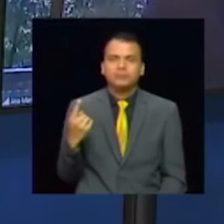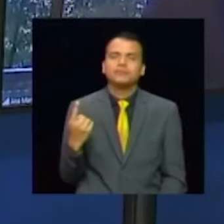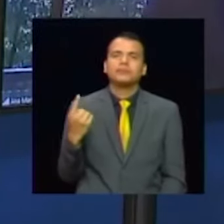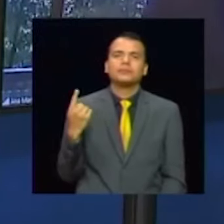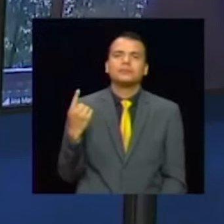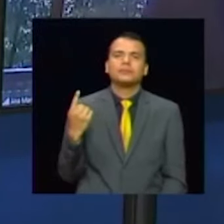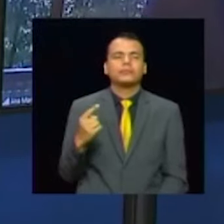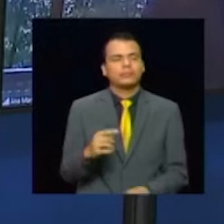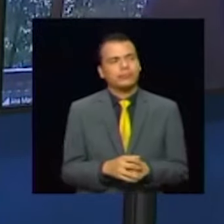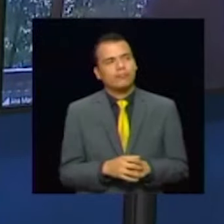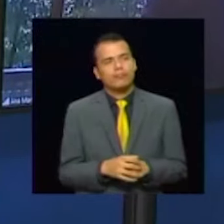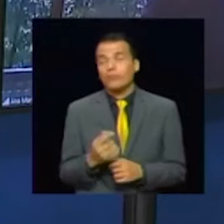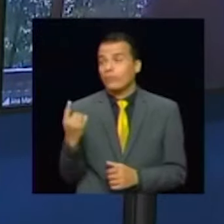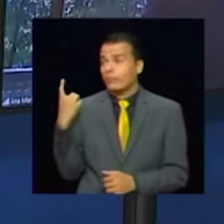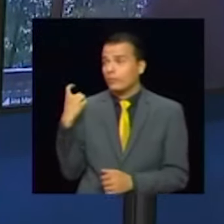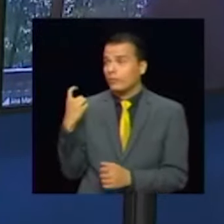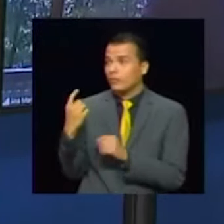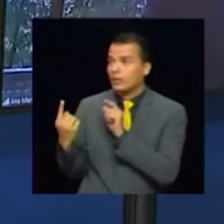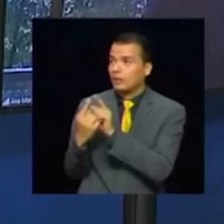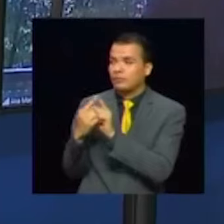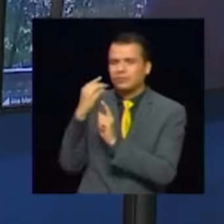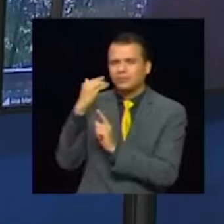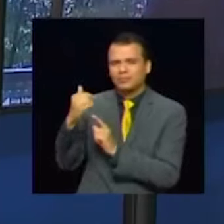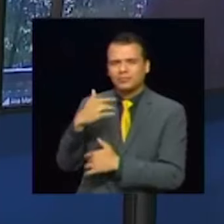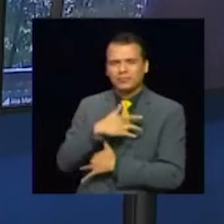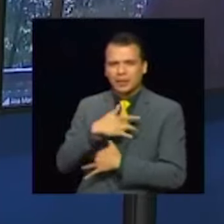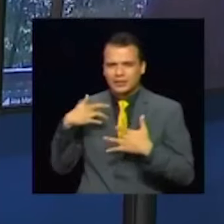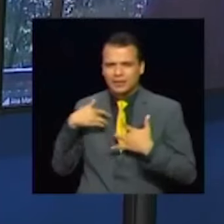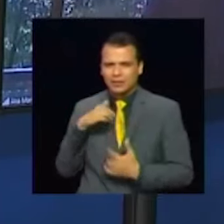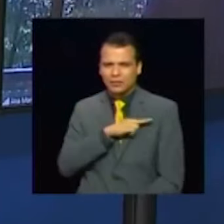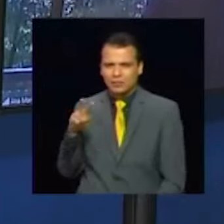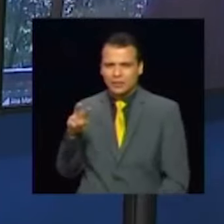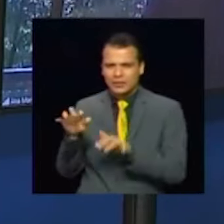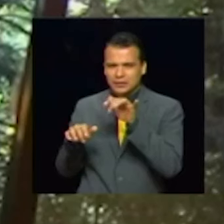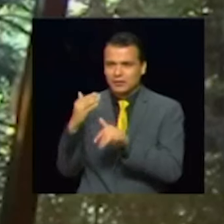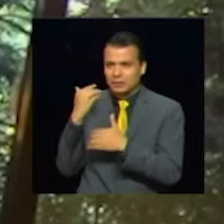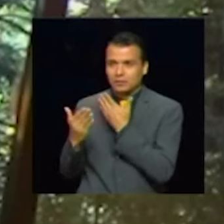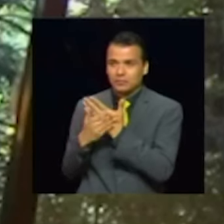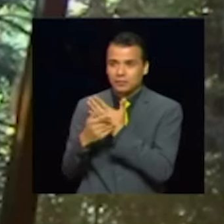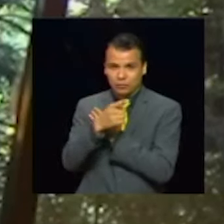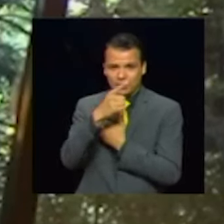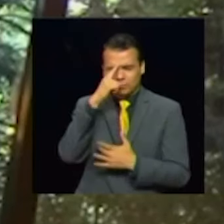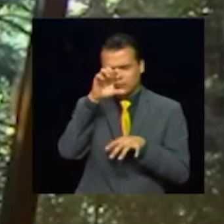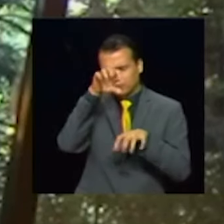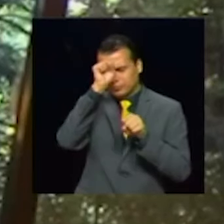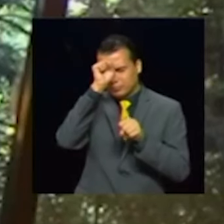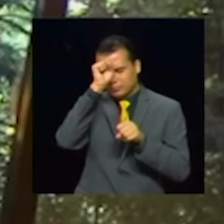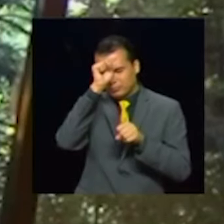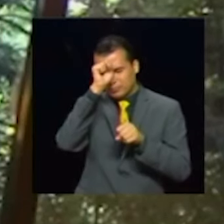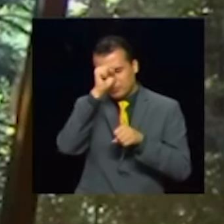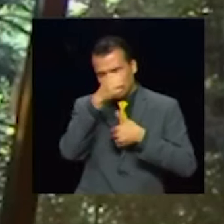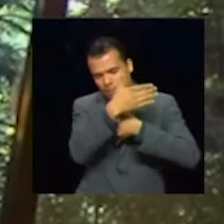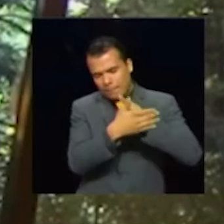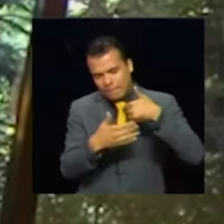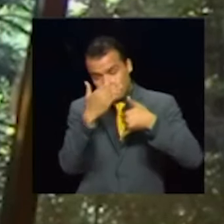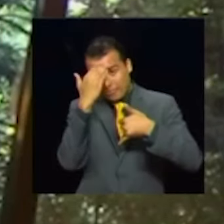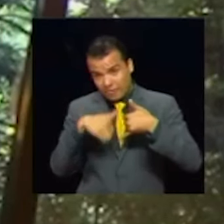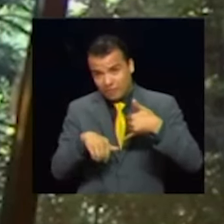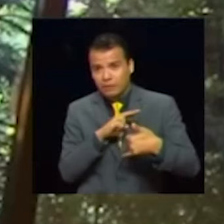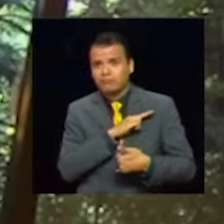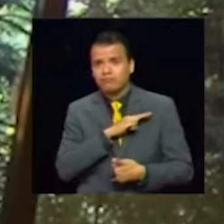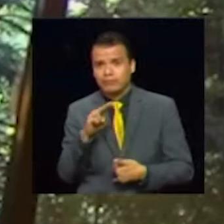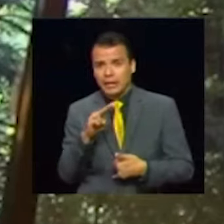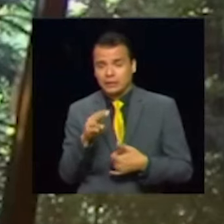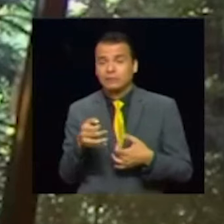Salud Departamental, la doctora María Cristina Ledesma, y decía, y usted que tiene el mapa de Colombia en la cabeza, doctora, que el Valle del Cauca era una de las regiones